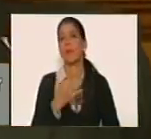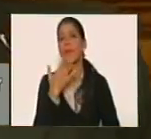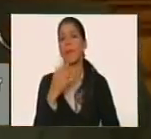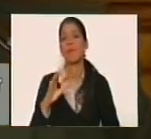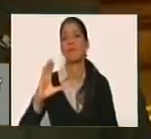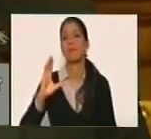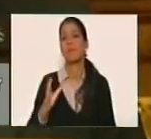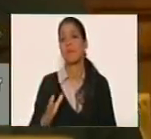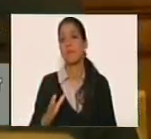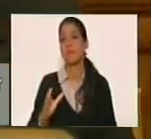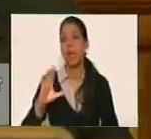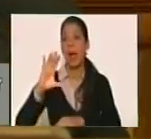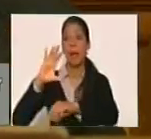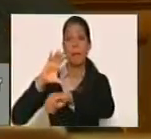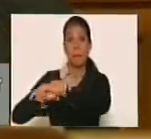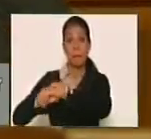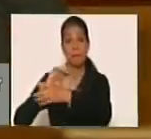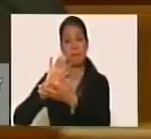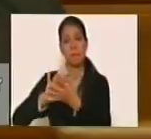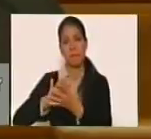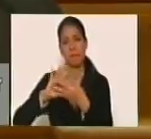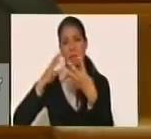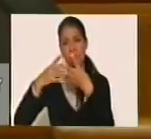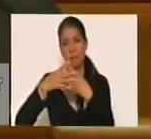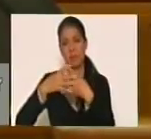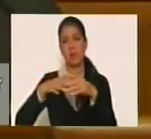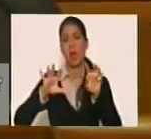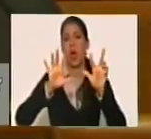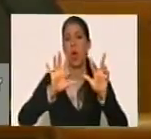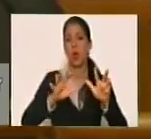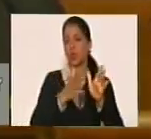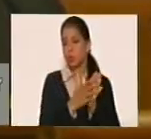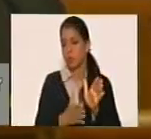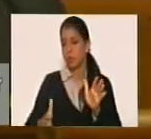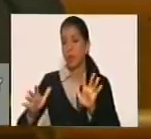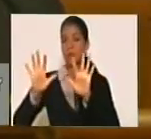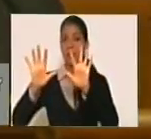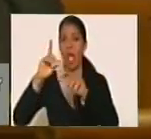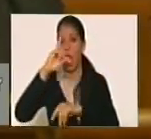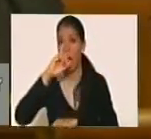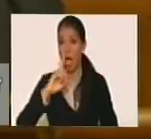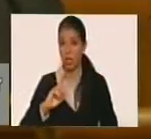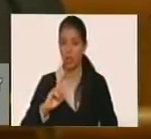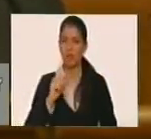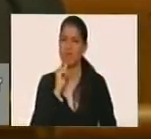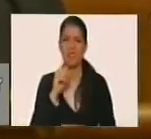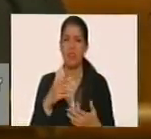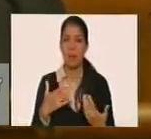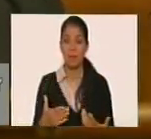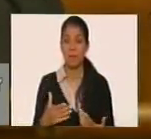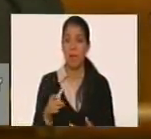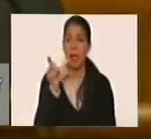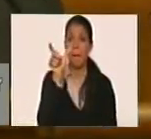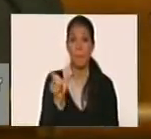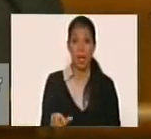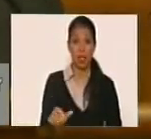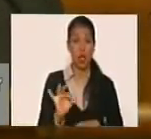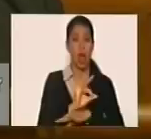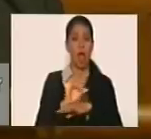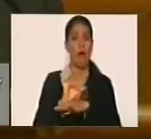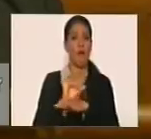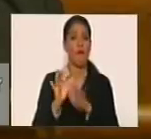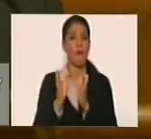sancionada con prisión de 8 a 10 años. 1. Todo funcionario o